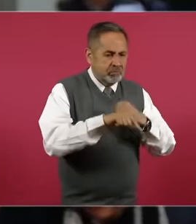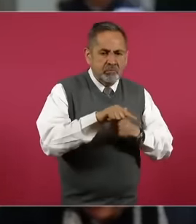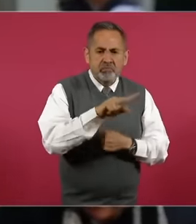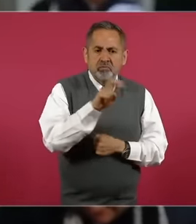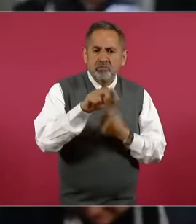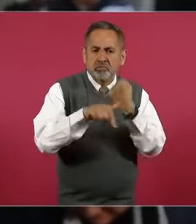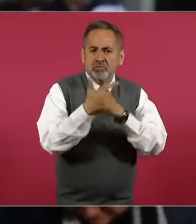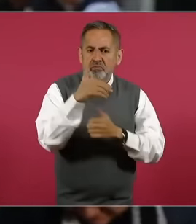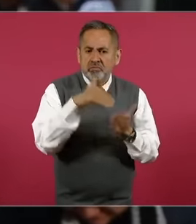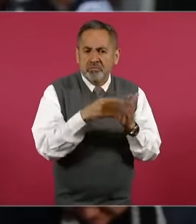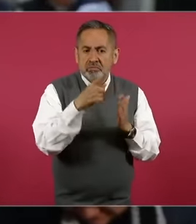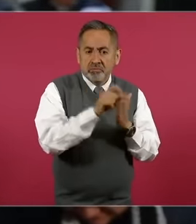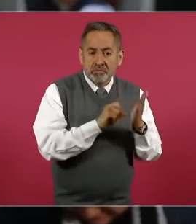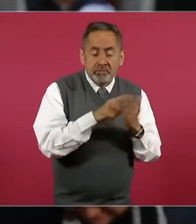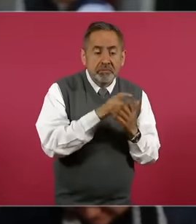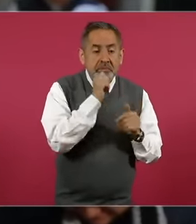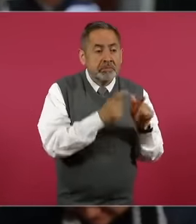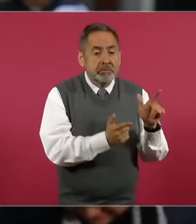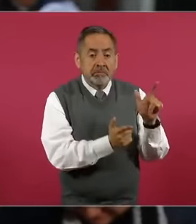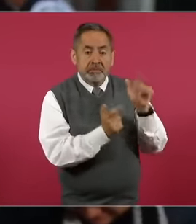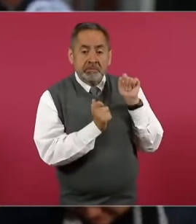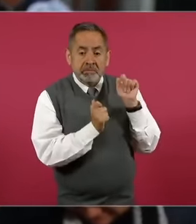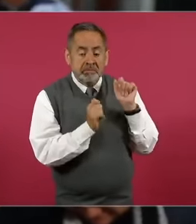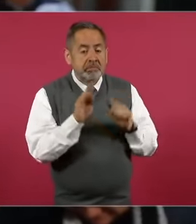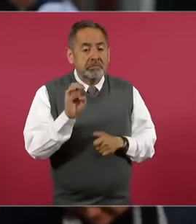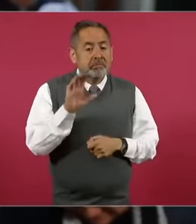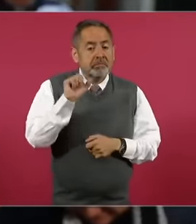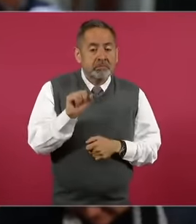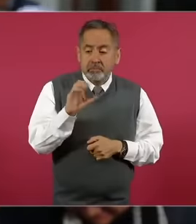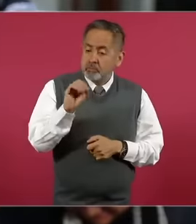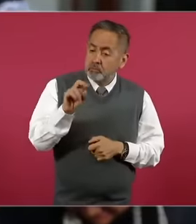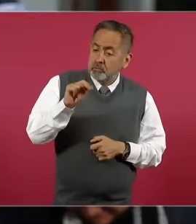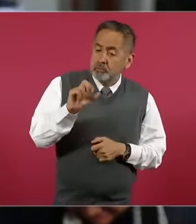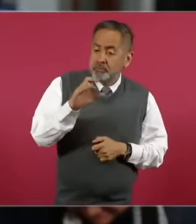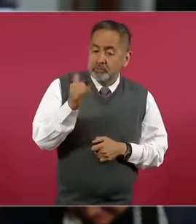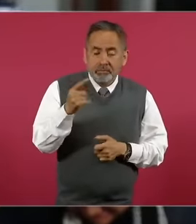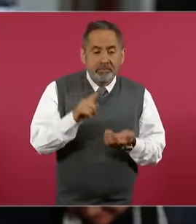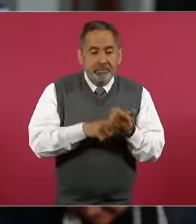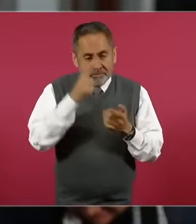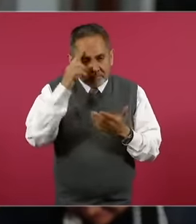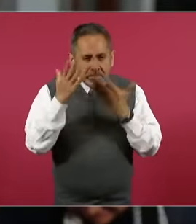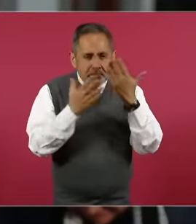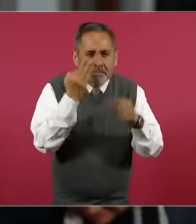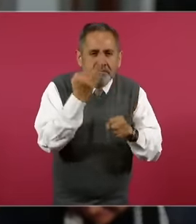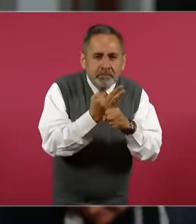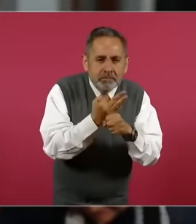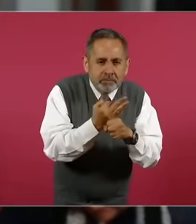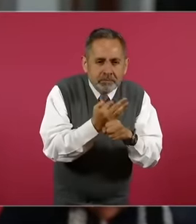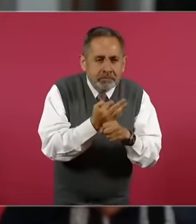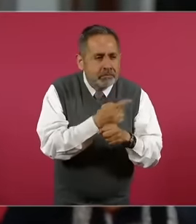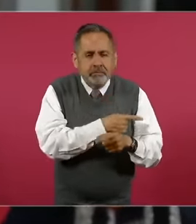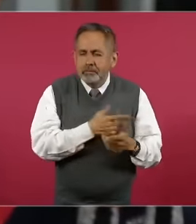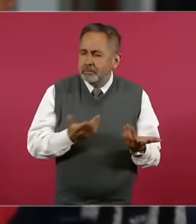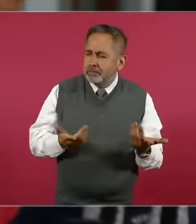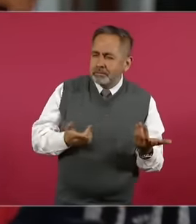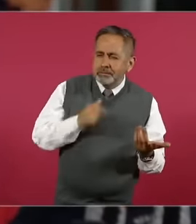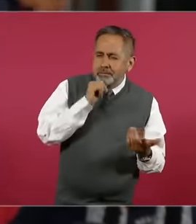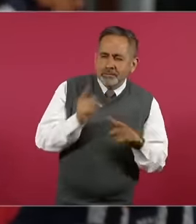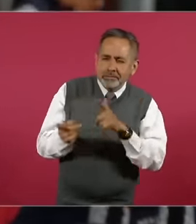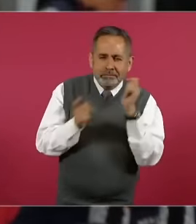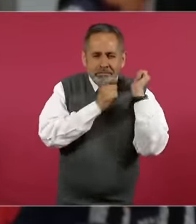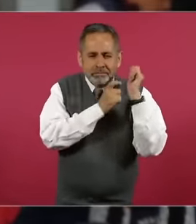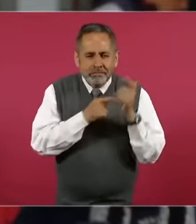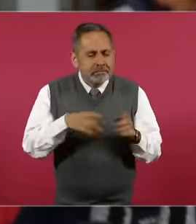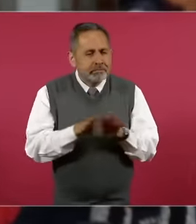mensuales, también cobró una beca del CONACYT destinada a estudiantes de tiempo completo, violando